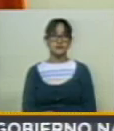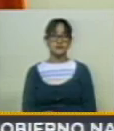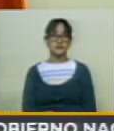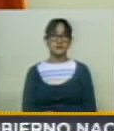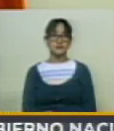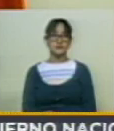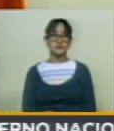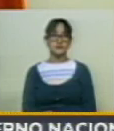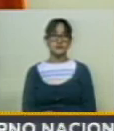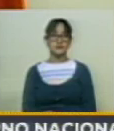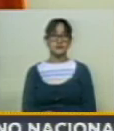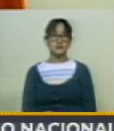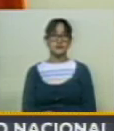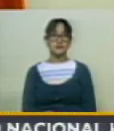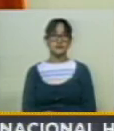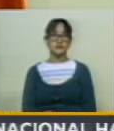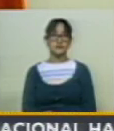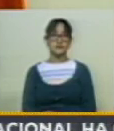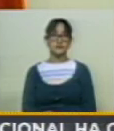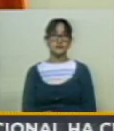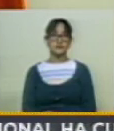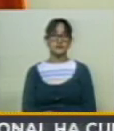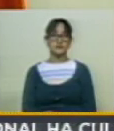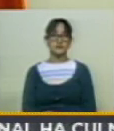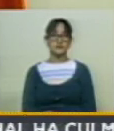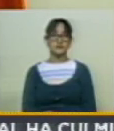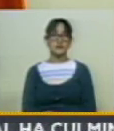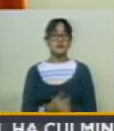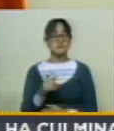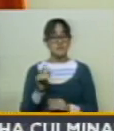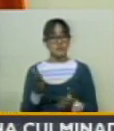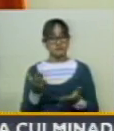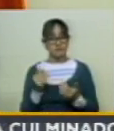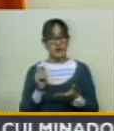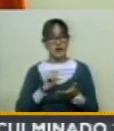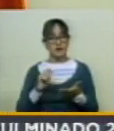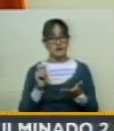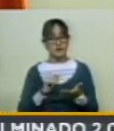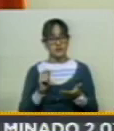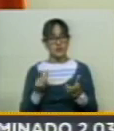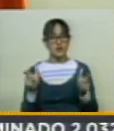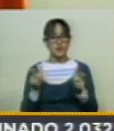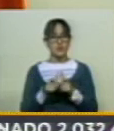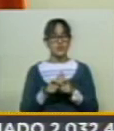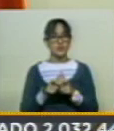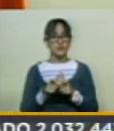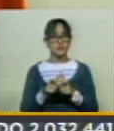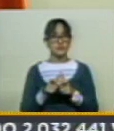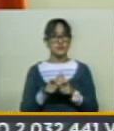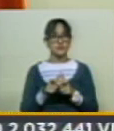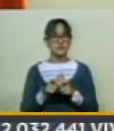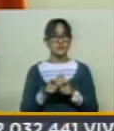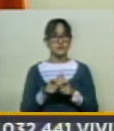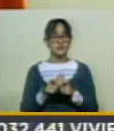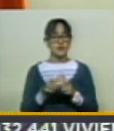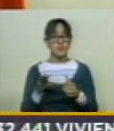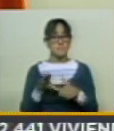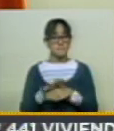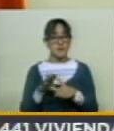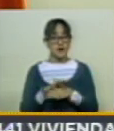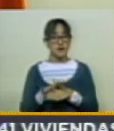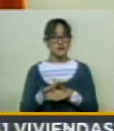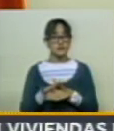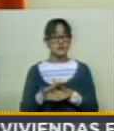Sobre la campaña que nuevamente nos vuelven a solicitar, tanto por escrito como en la reunión que tuvimos el martes con ellos, nos vuelven